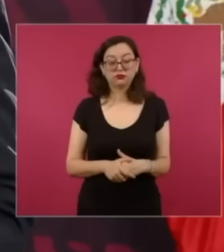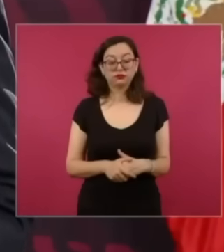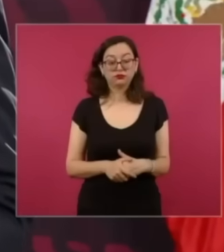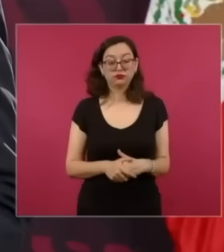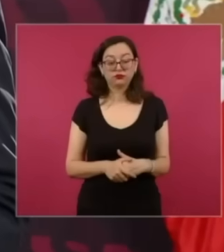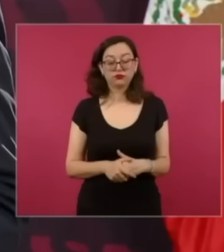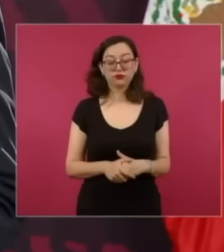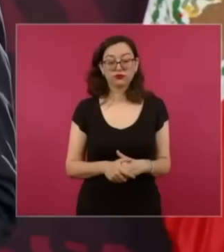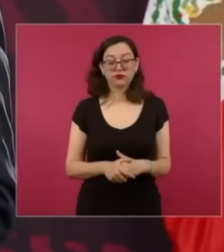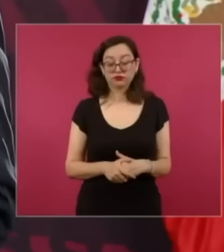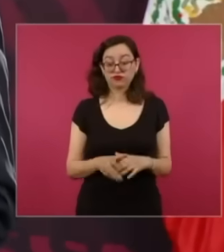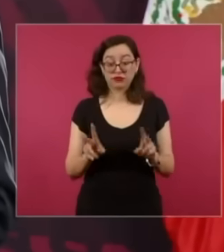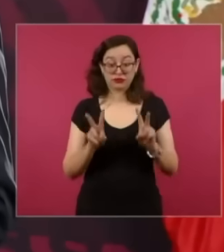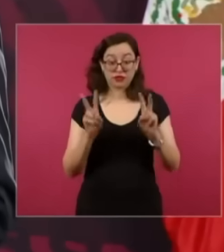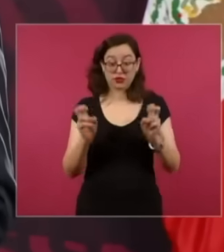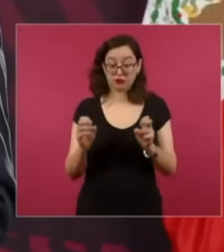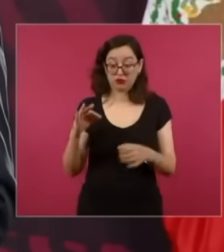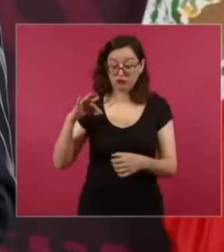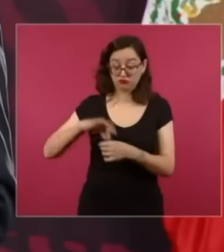ayudar mucho la